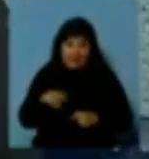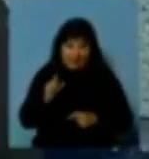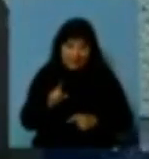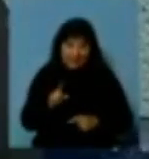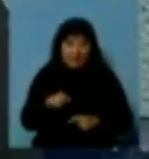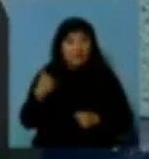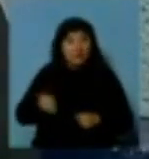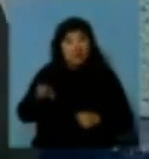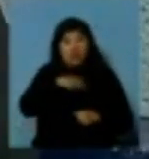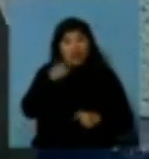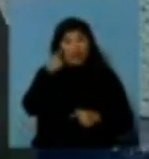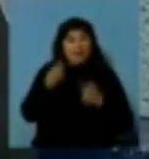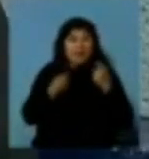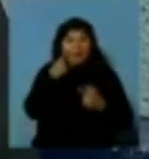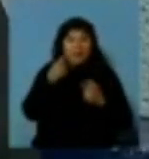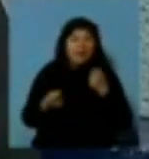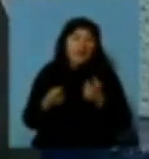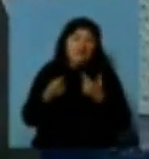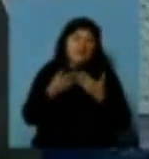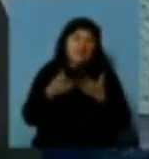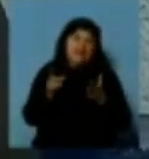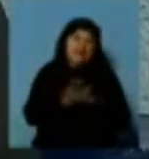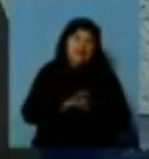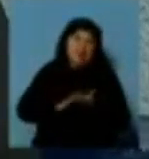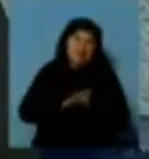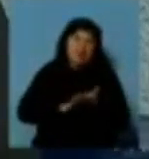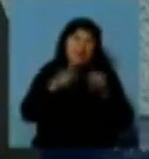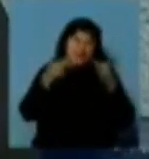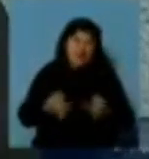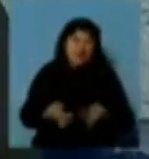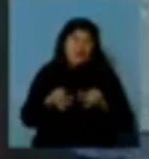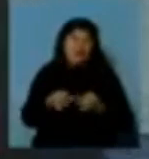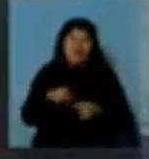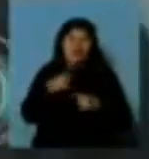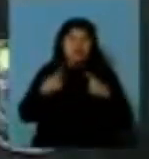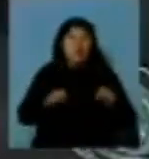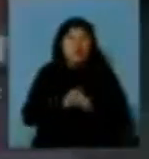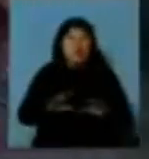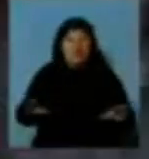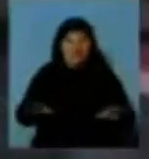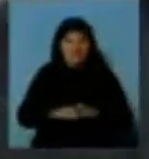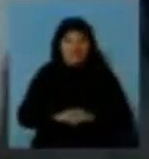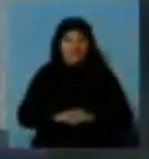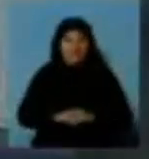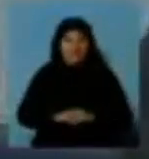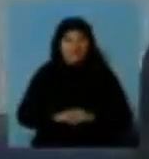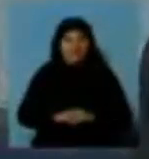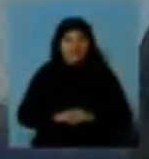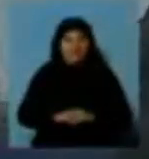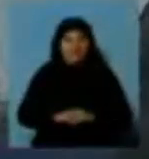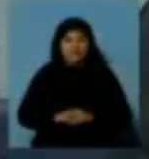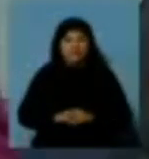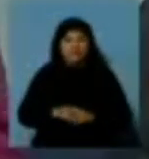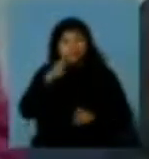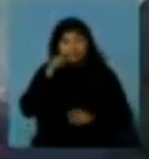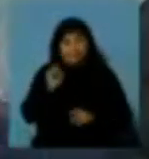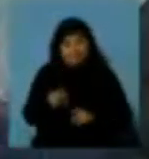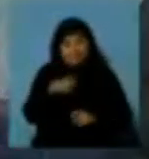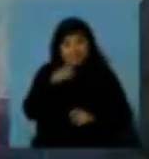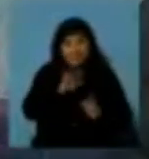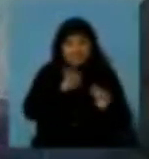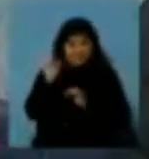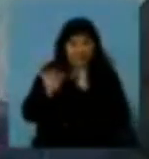no podemos a blanquear las cosas, vamos mal, ¿eh? Muchas gracias. No, por favor. Bueno, Omar, entonces la respuesta a tu